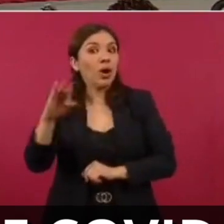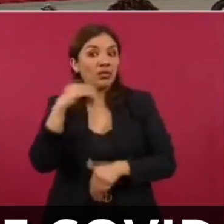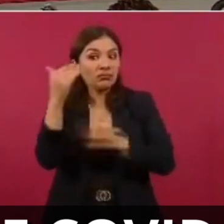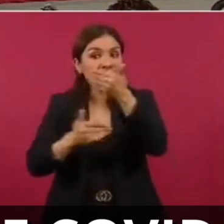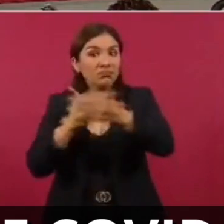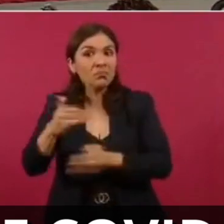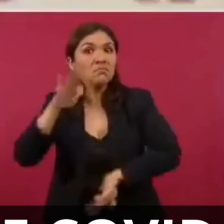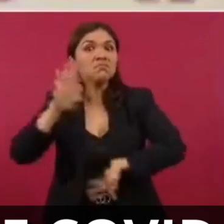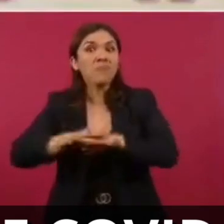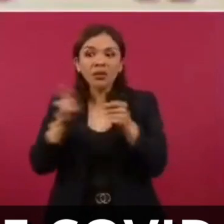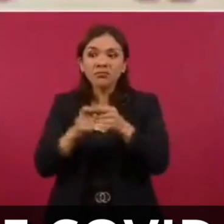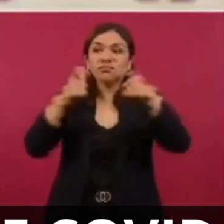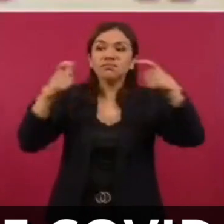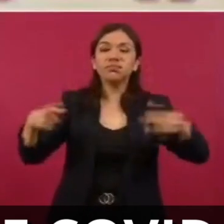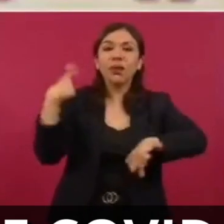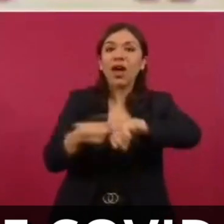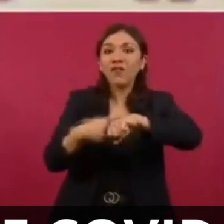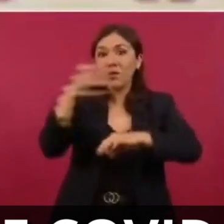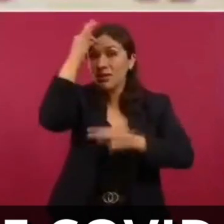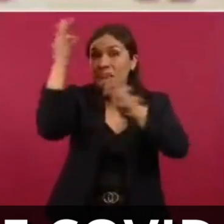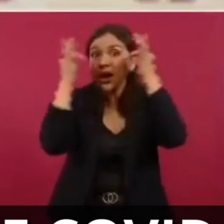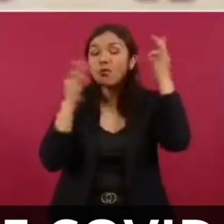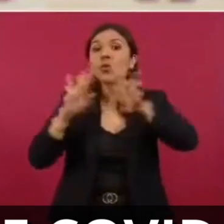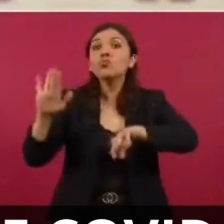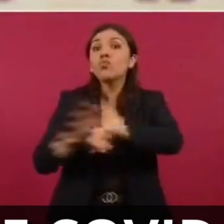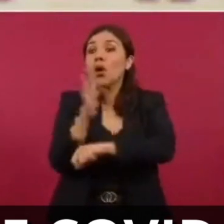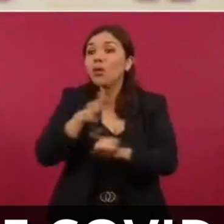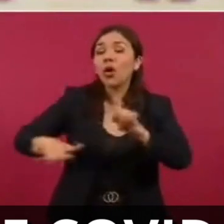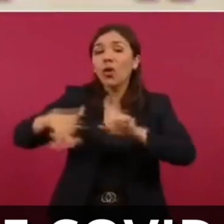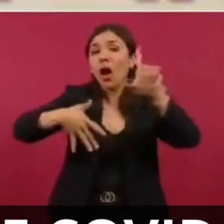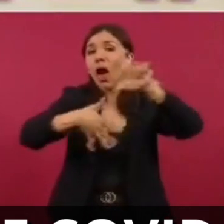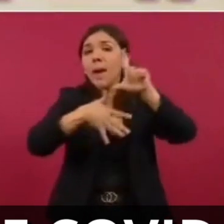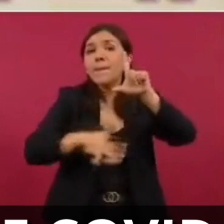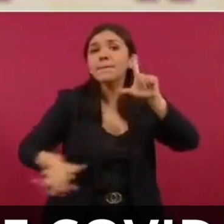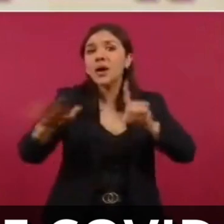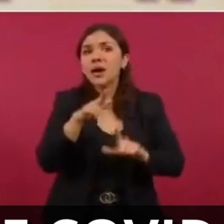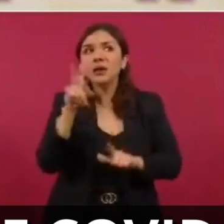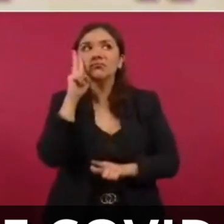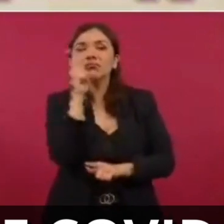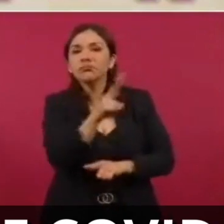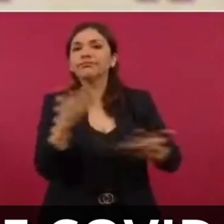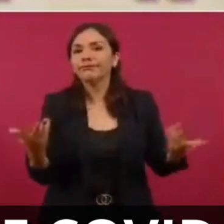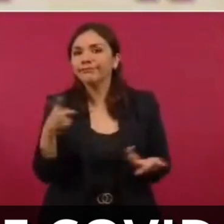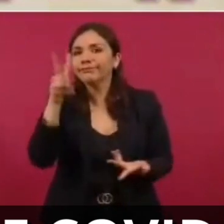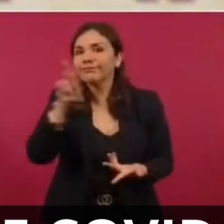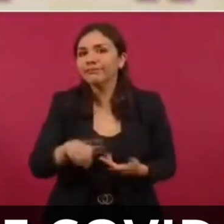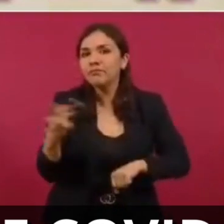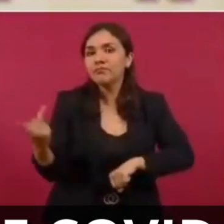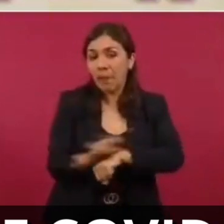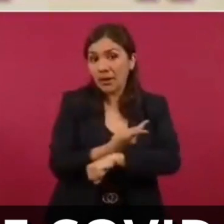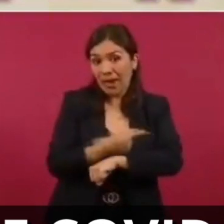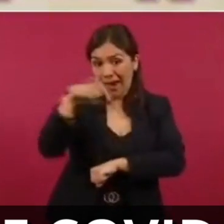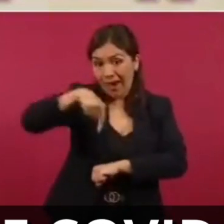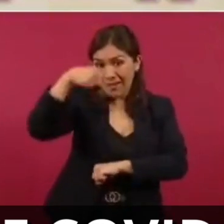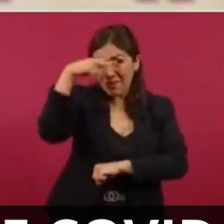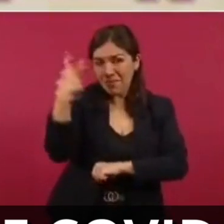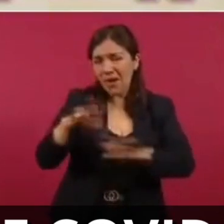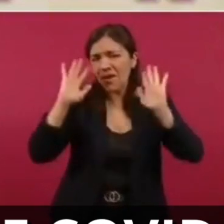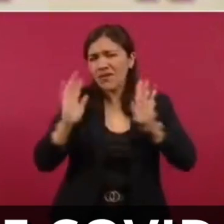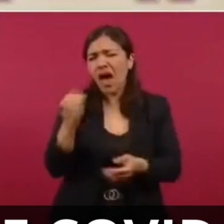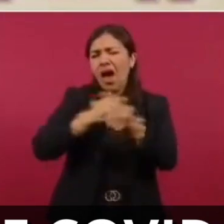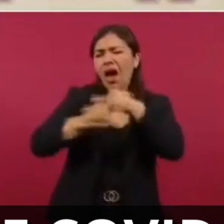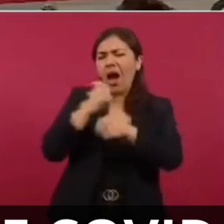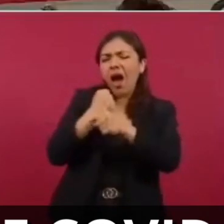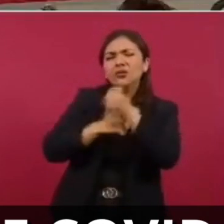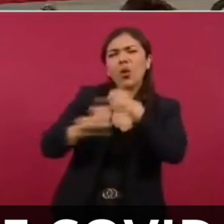de sarampión en la medida en que en América Latina podía haber esta realidad y que en México a lo largo de muchos años se fue